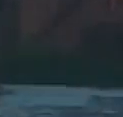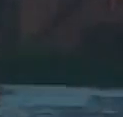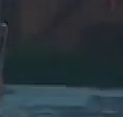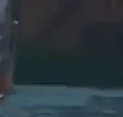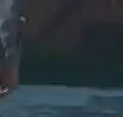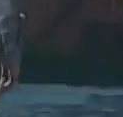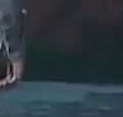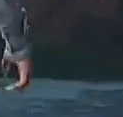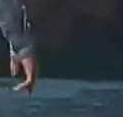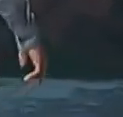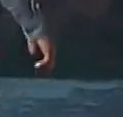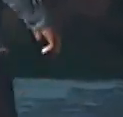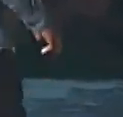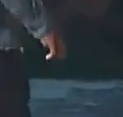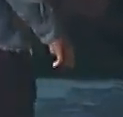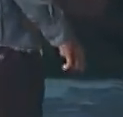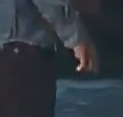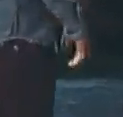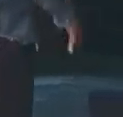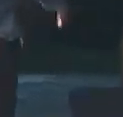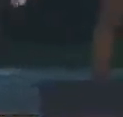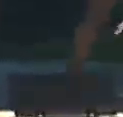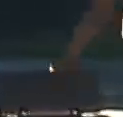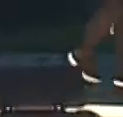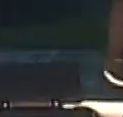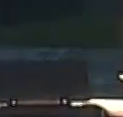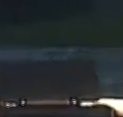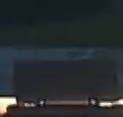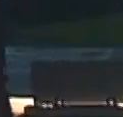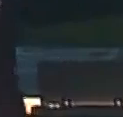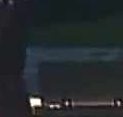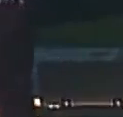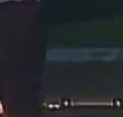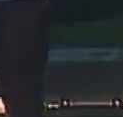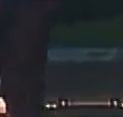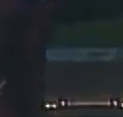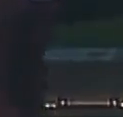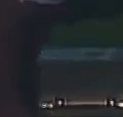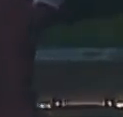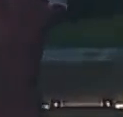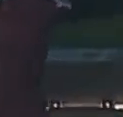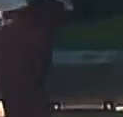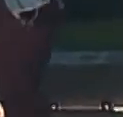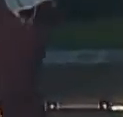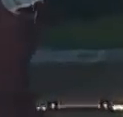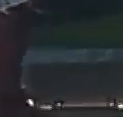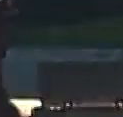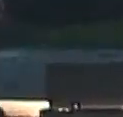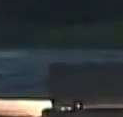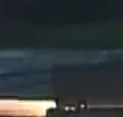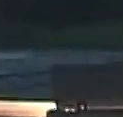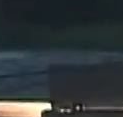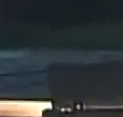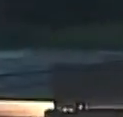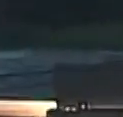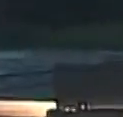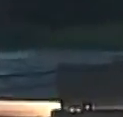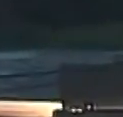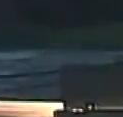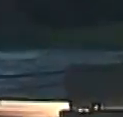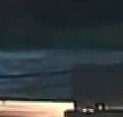de Chávez todavía sigue viva. Vámonos para la calle con la mano arriba. La revolución